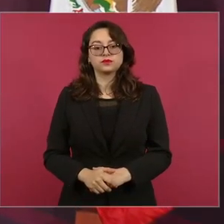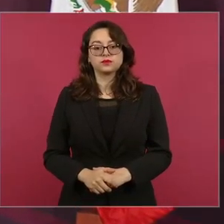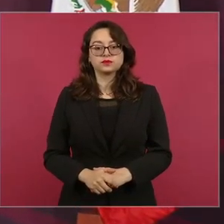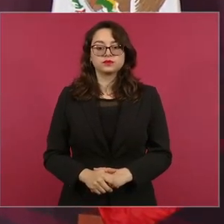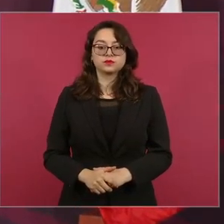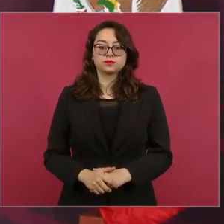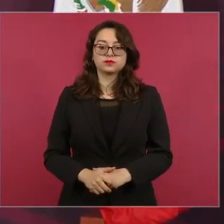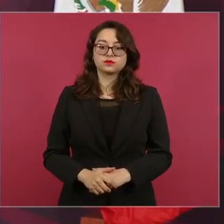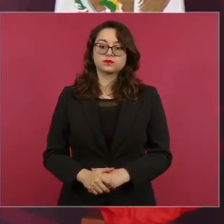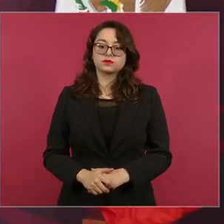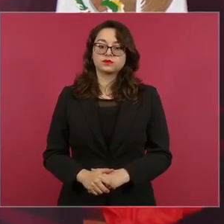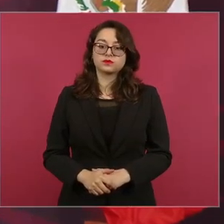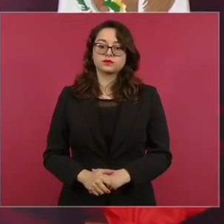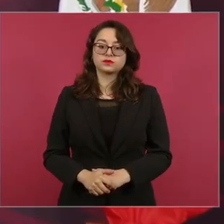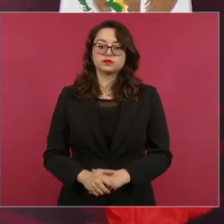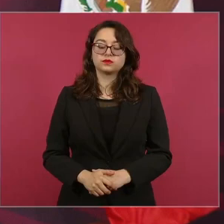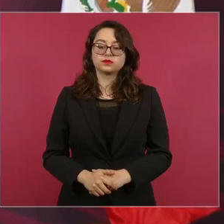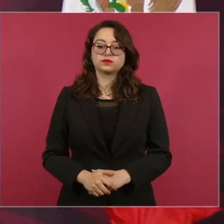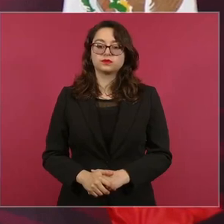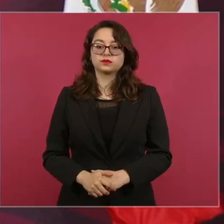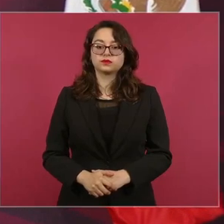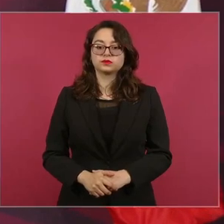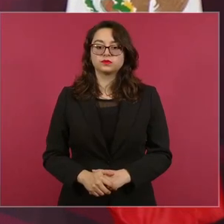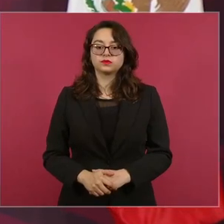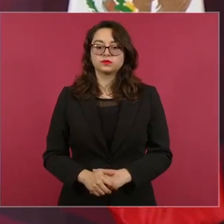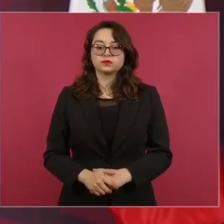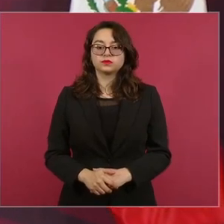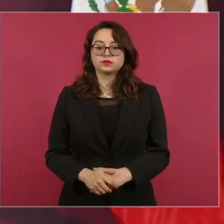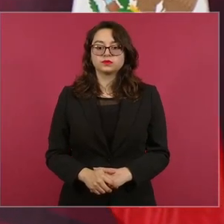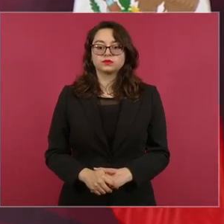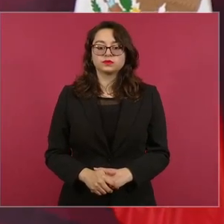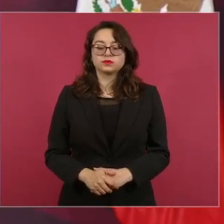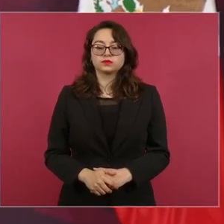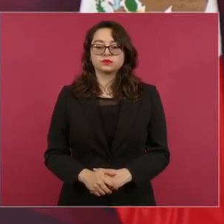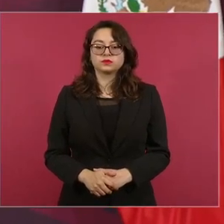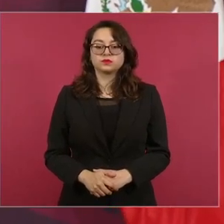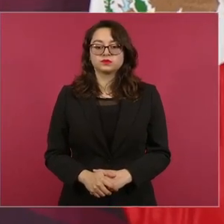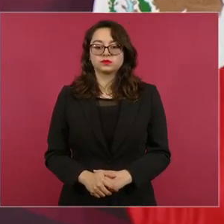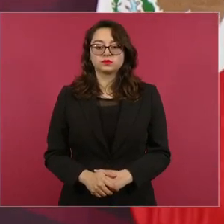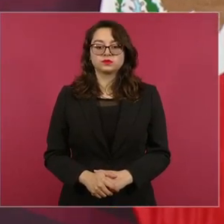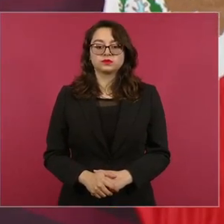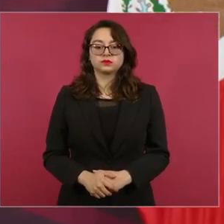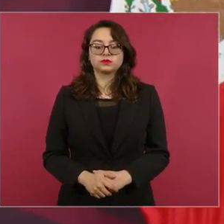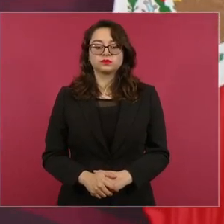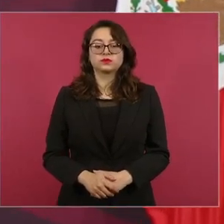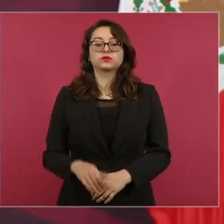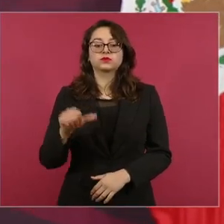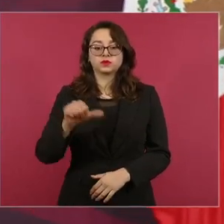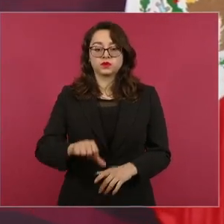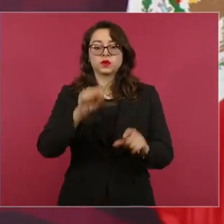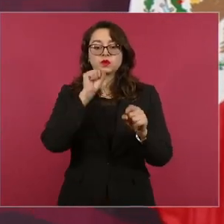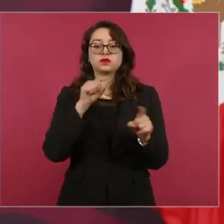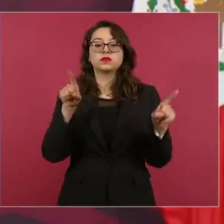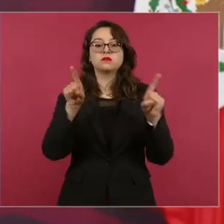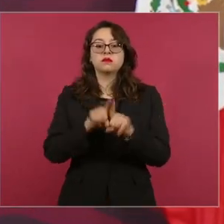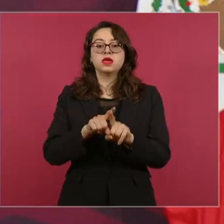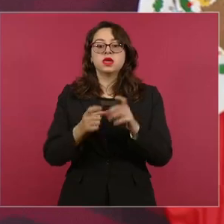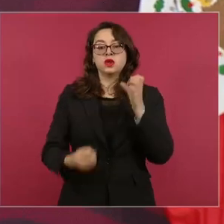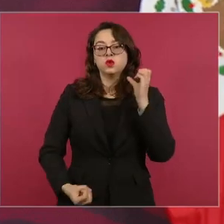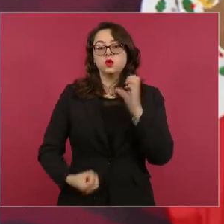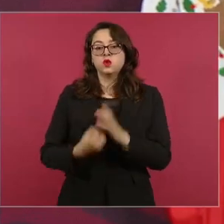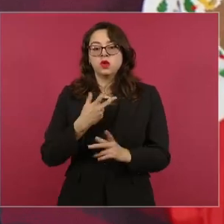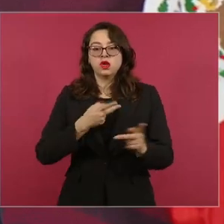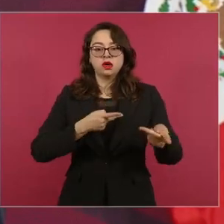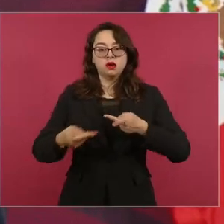Hoy también queremos presentar un plan de la Guardia Nacional para